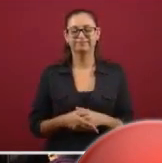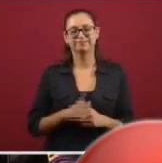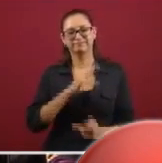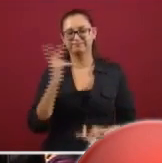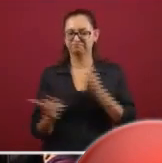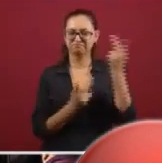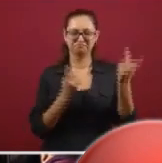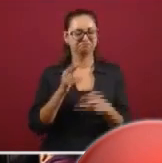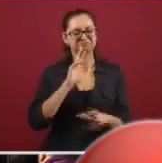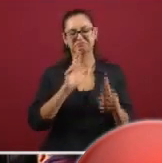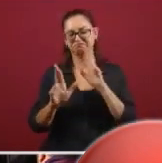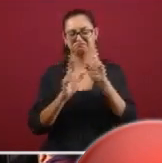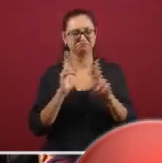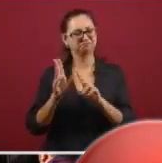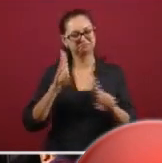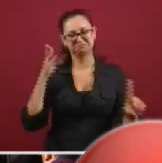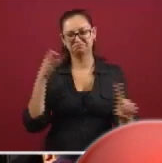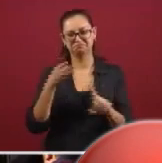preguntas.